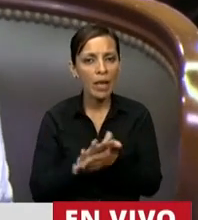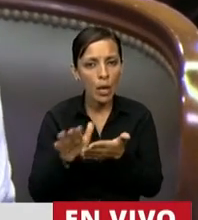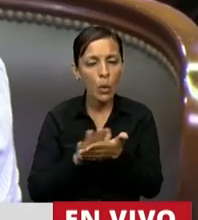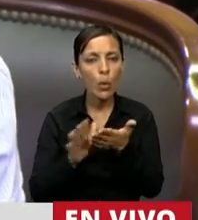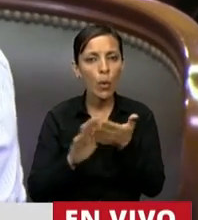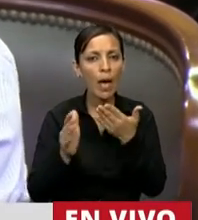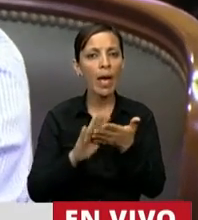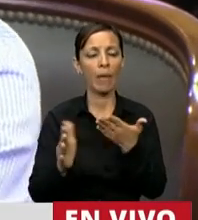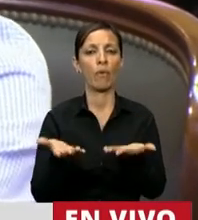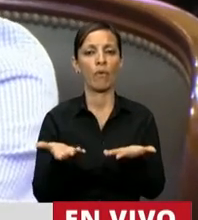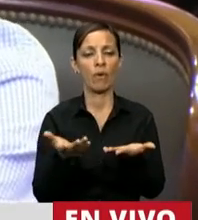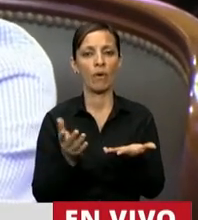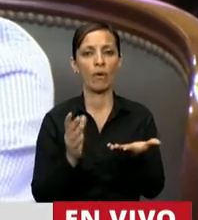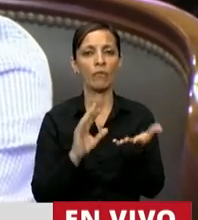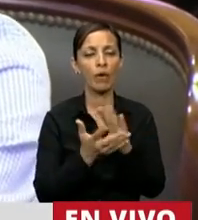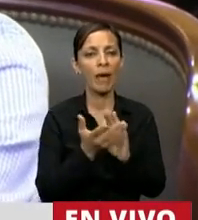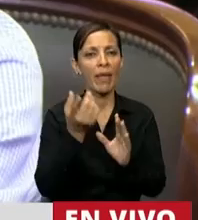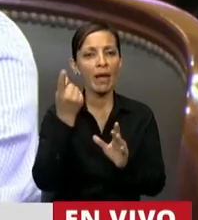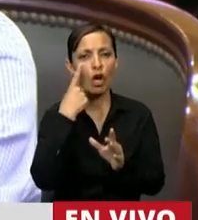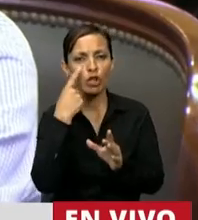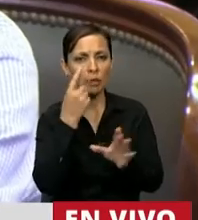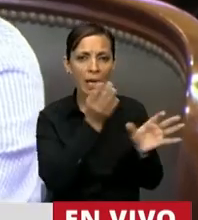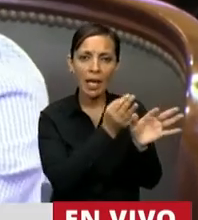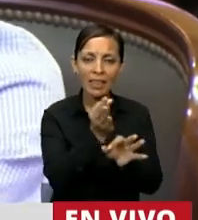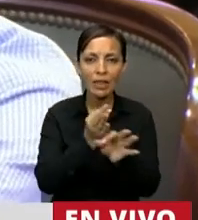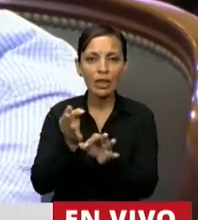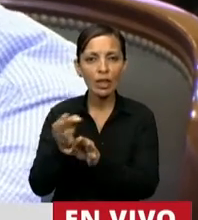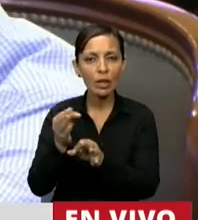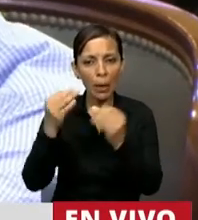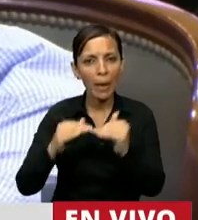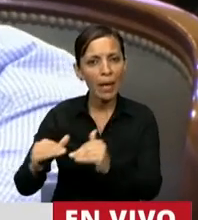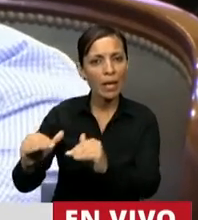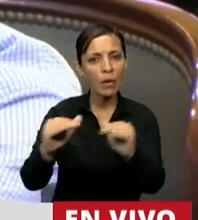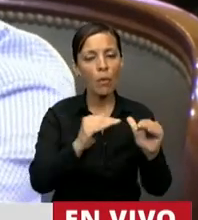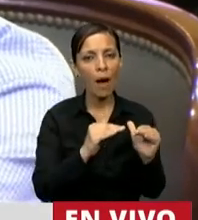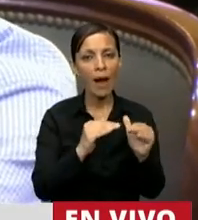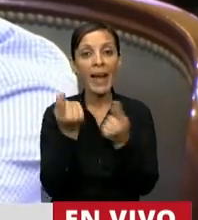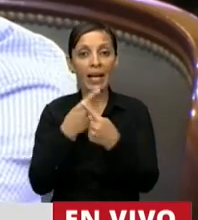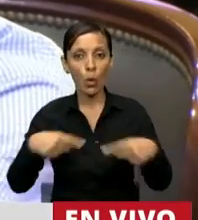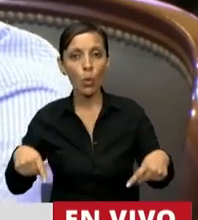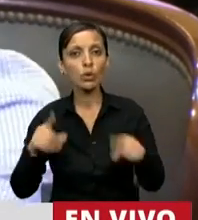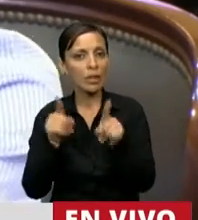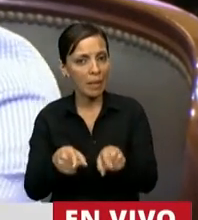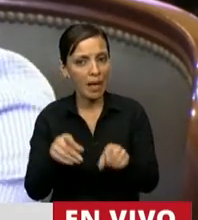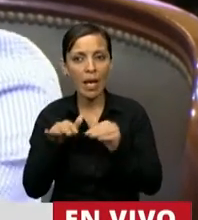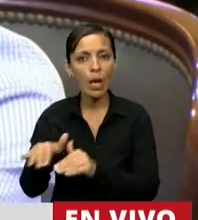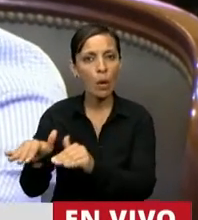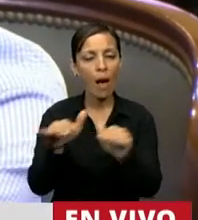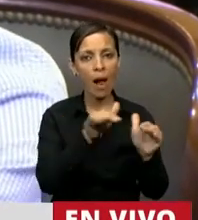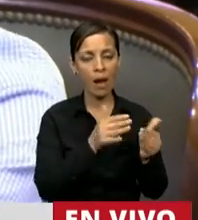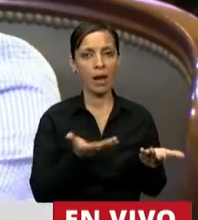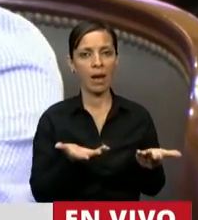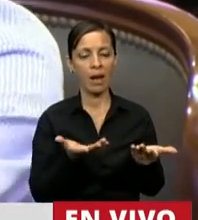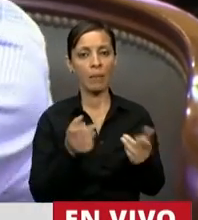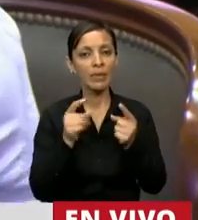más equitativa y democrática el conocimiento, los recursos y los bienes materiales que son